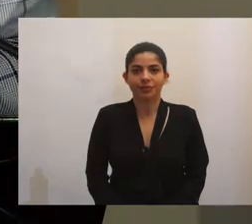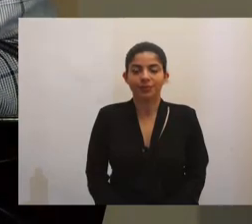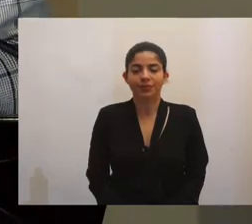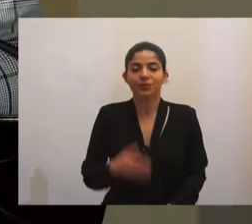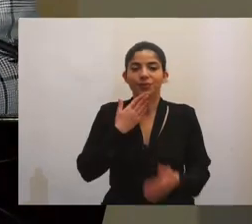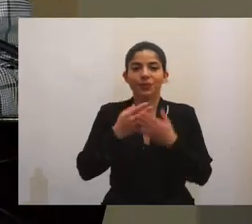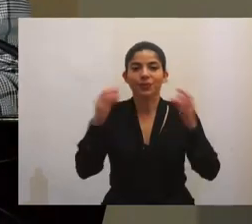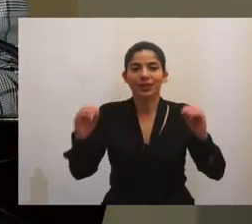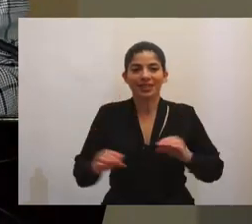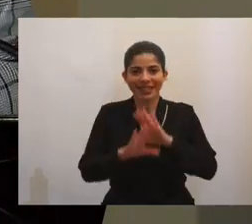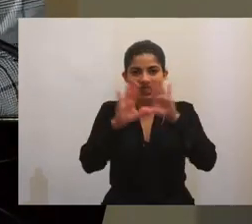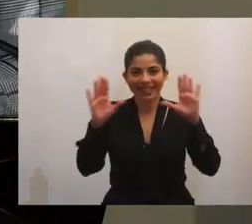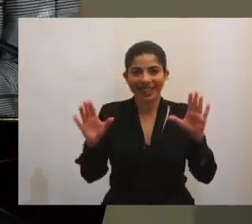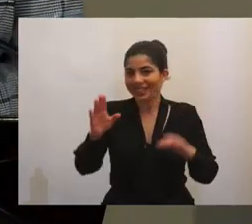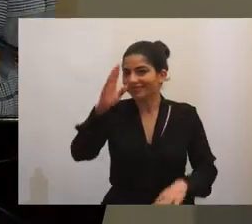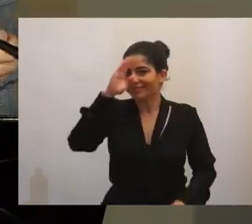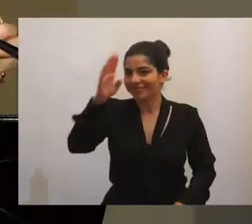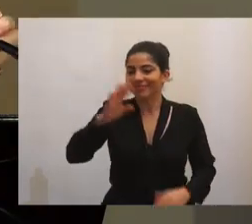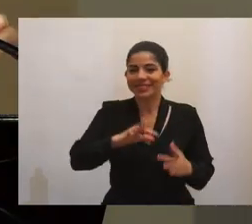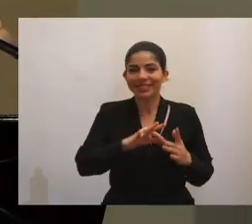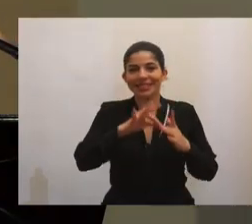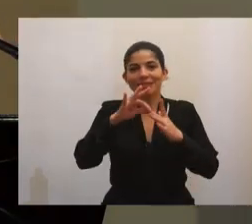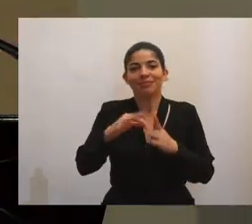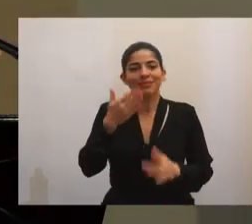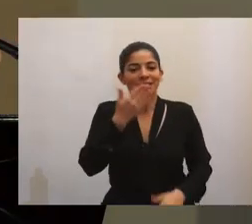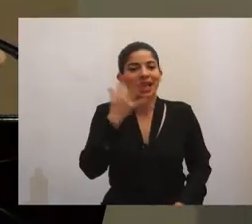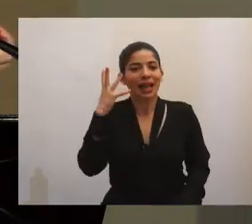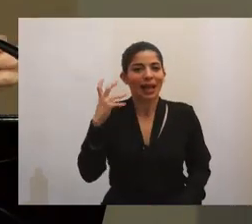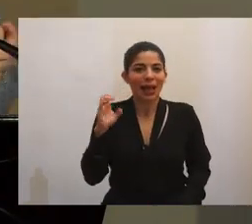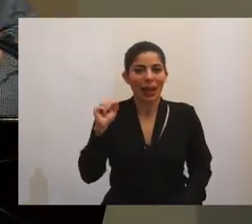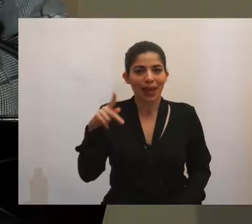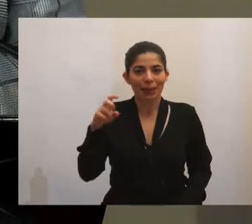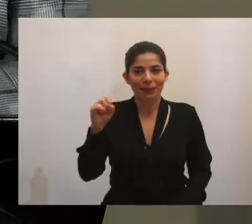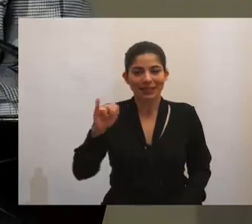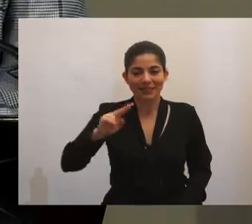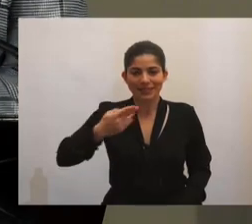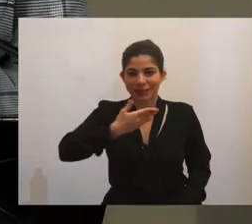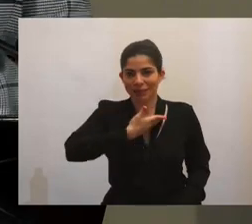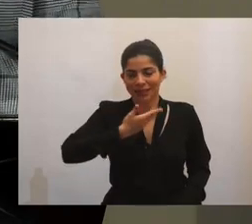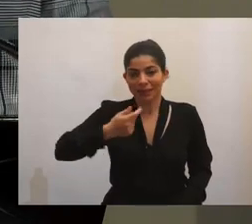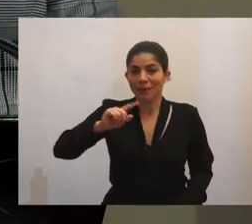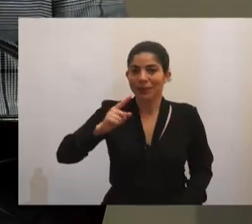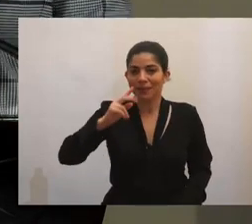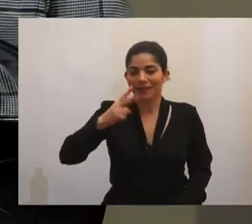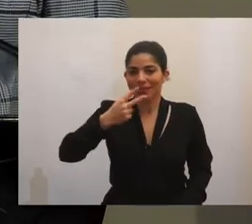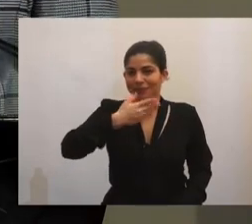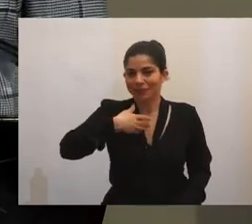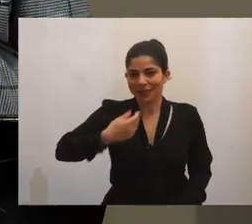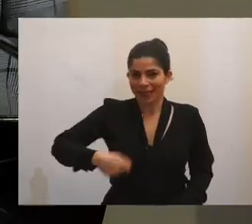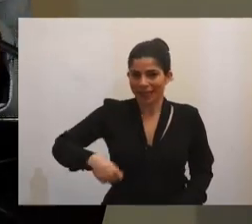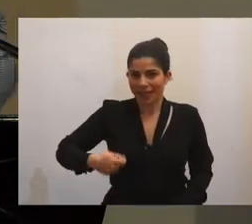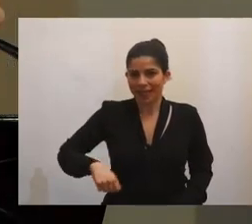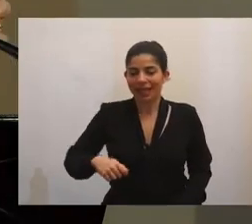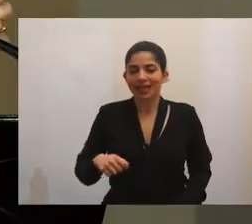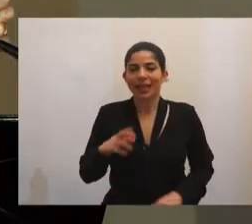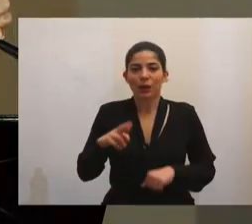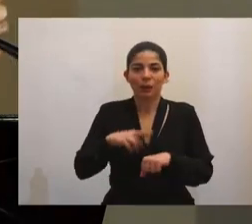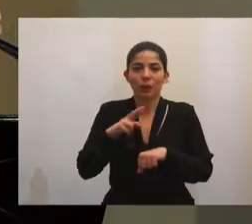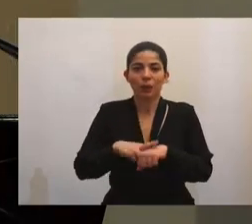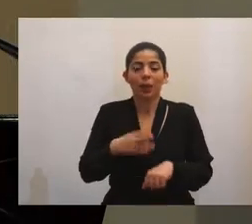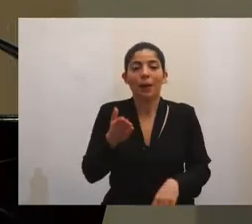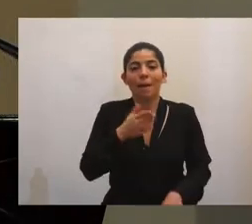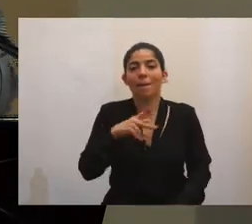Muy buenos días. Un saludo muy especial para doña Epsi Campbell, primera vicepresidenta de la República,